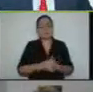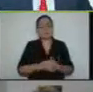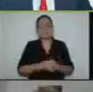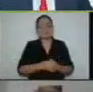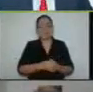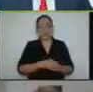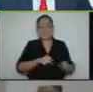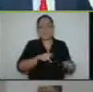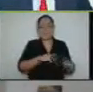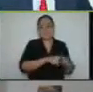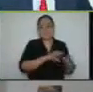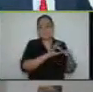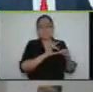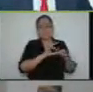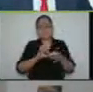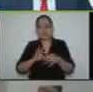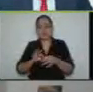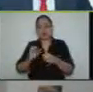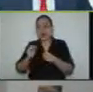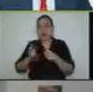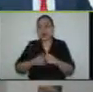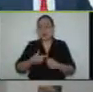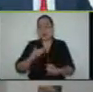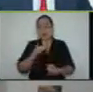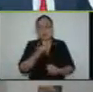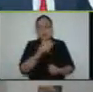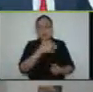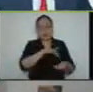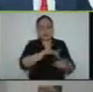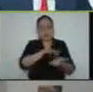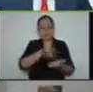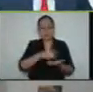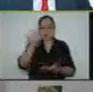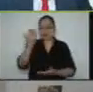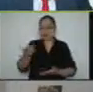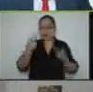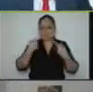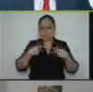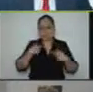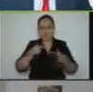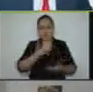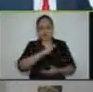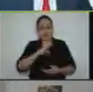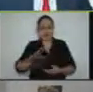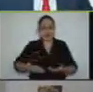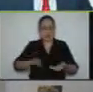solicitud de apoyo a una precandidatura en específico. Entonces,